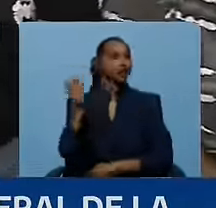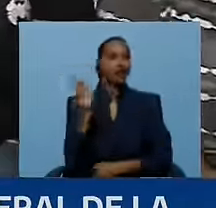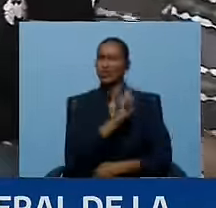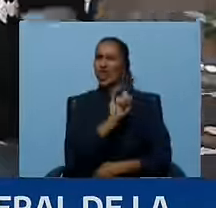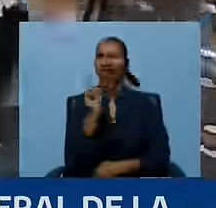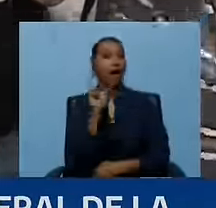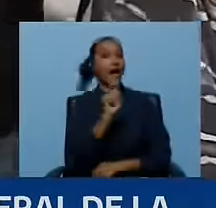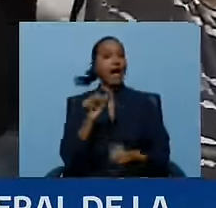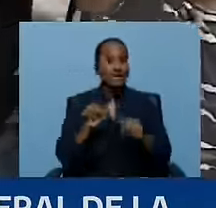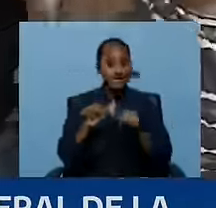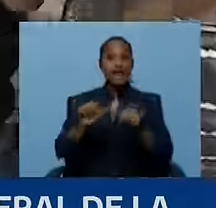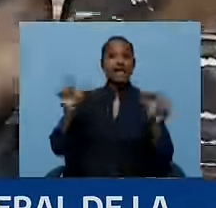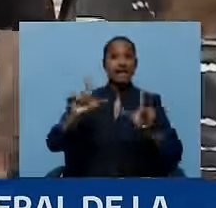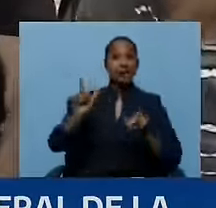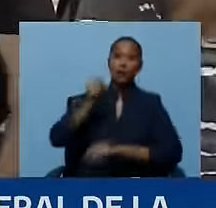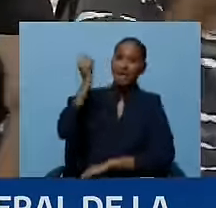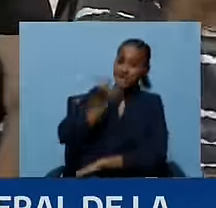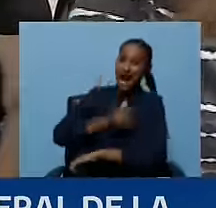¿Sigue el mazo?